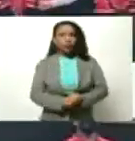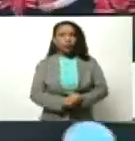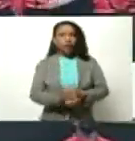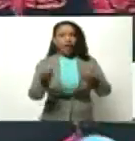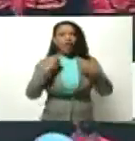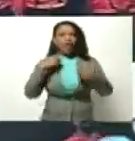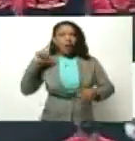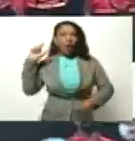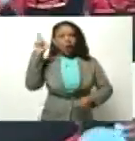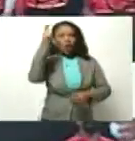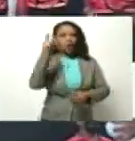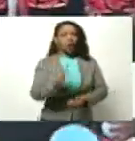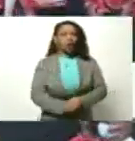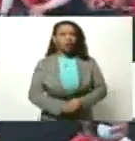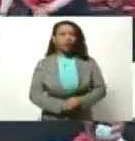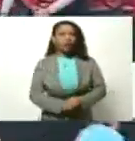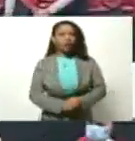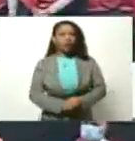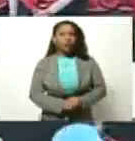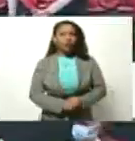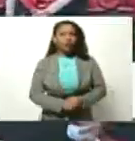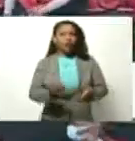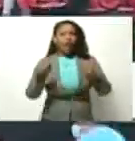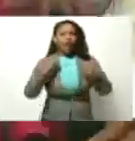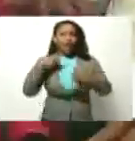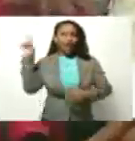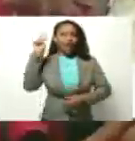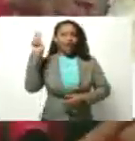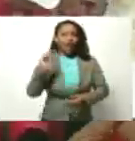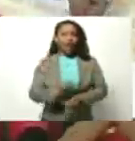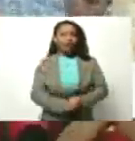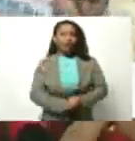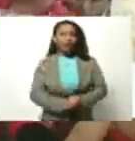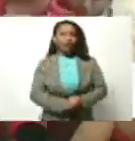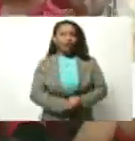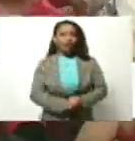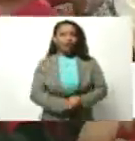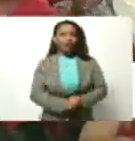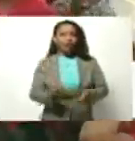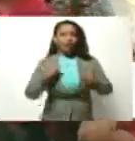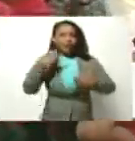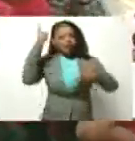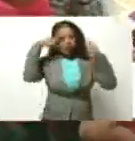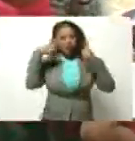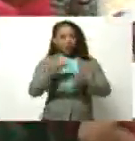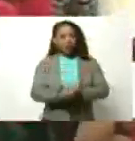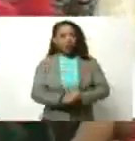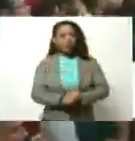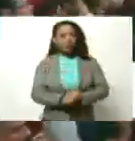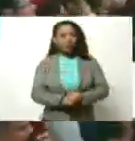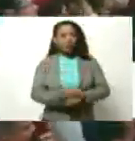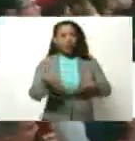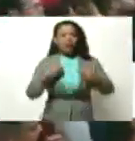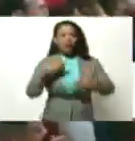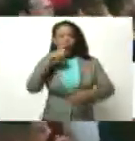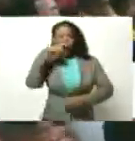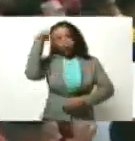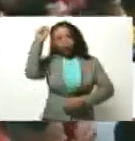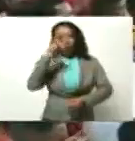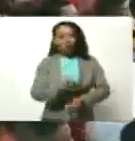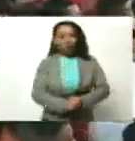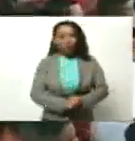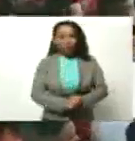acuático que vive Venezuela viva Chávez viva Nicolás